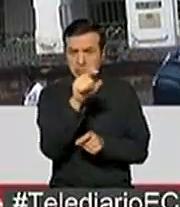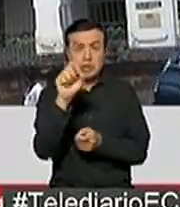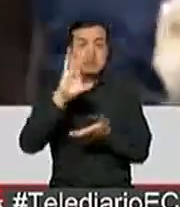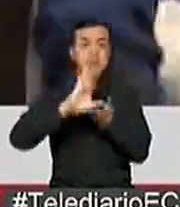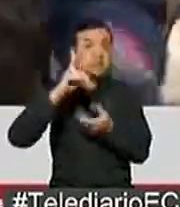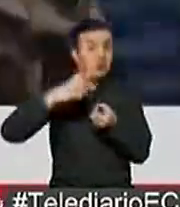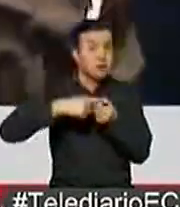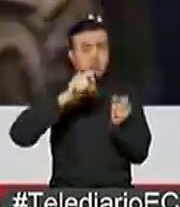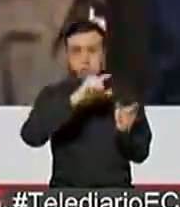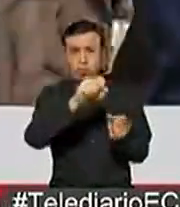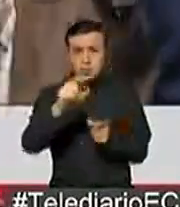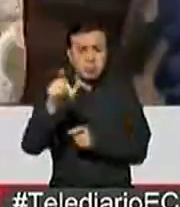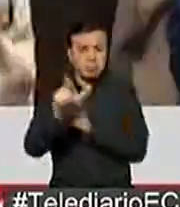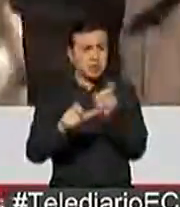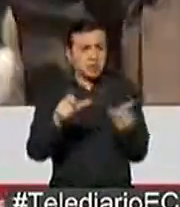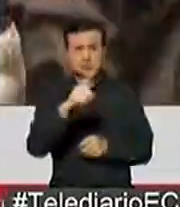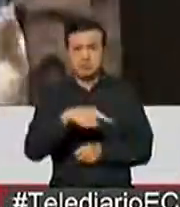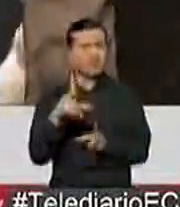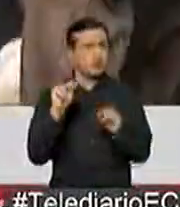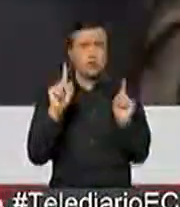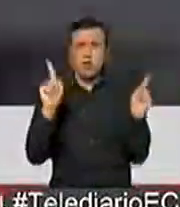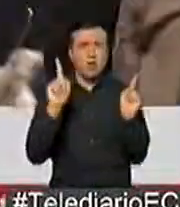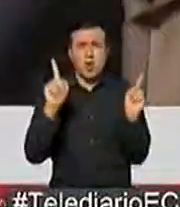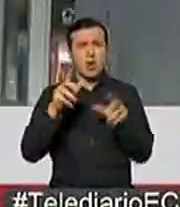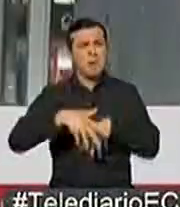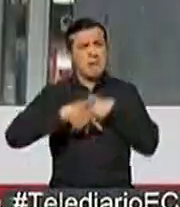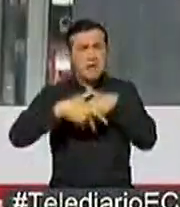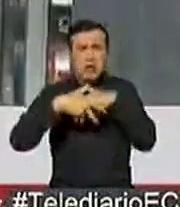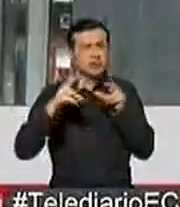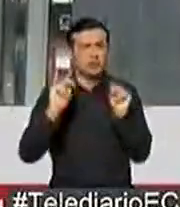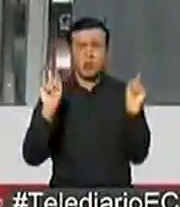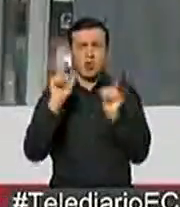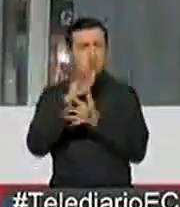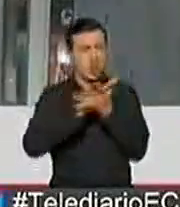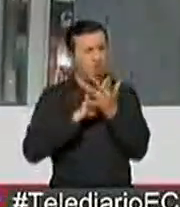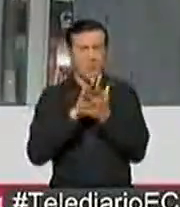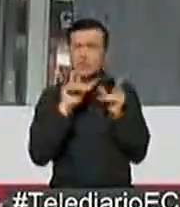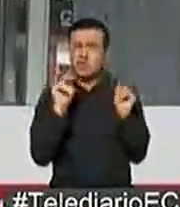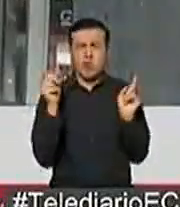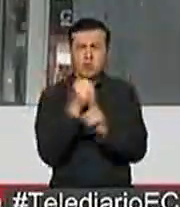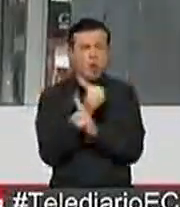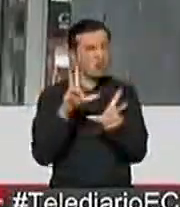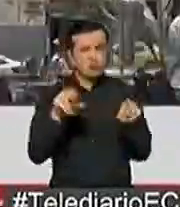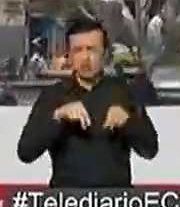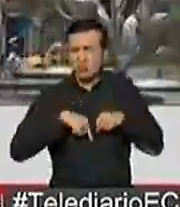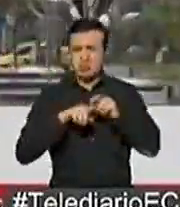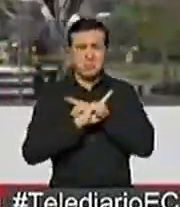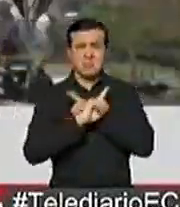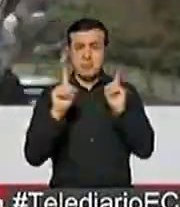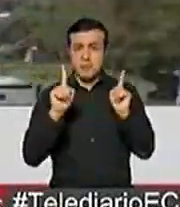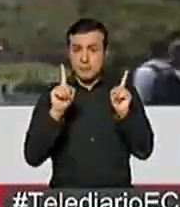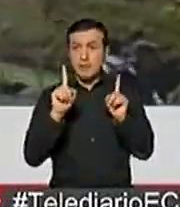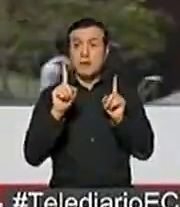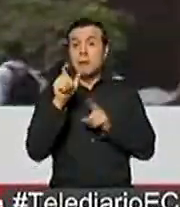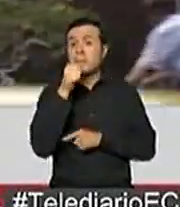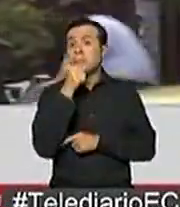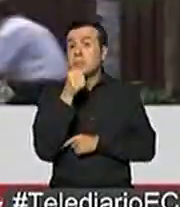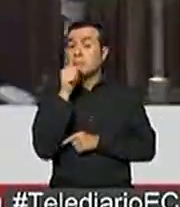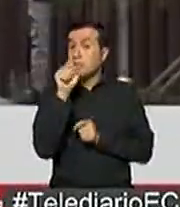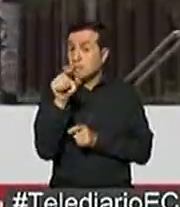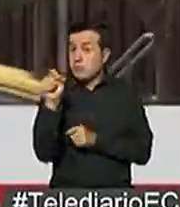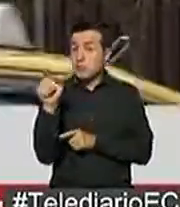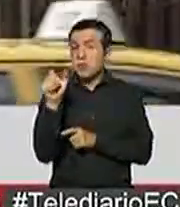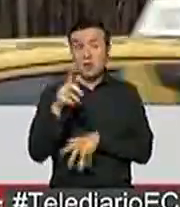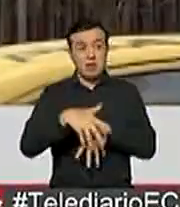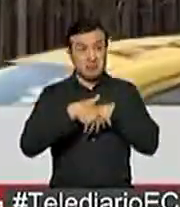centro de quito determina que los ciudadanos ya no quieren más inestabilidad caos vandalismo y violencia concuerdan los entrevistados que tras